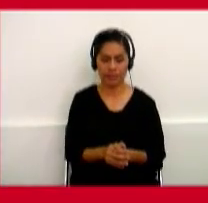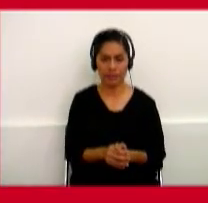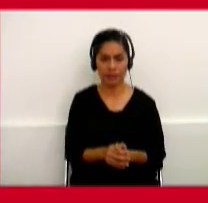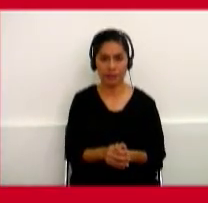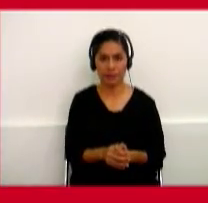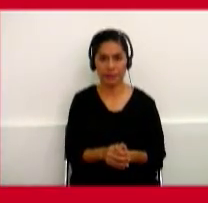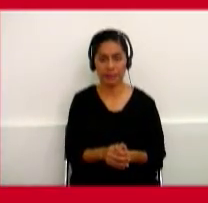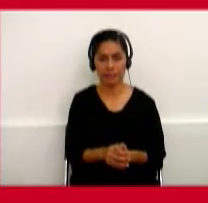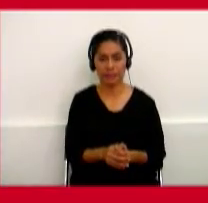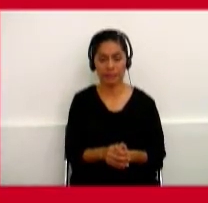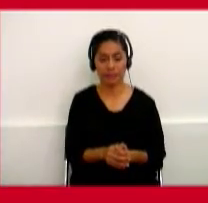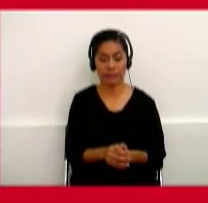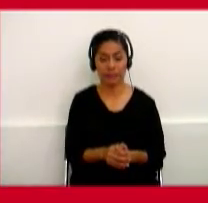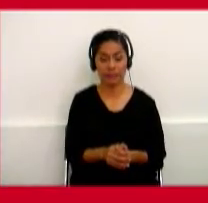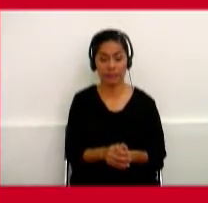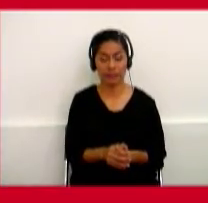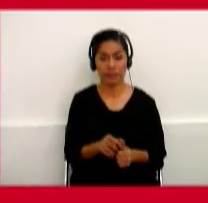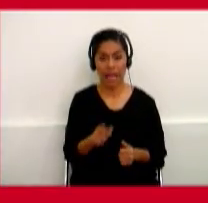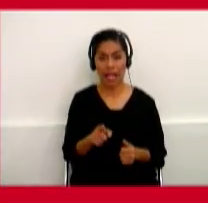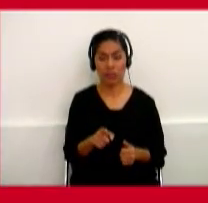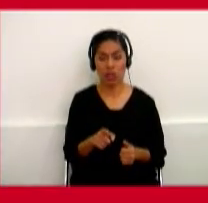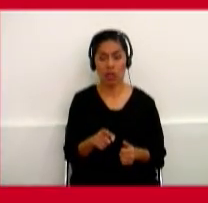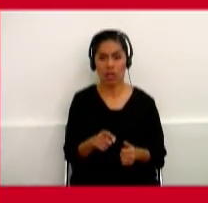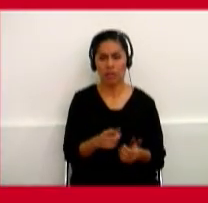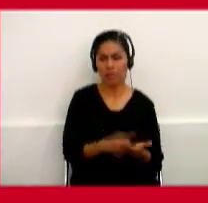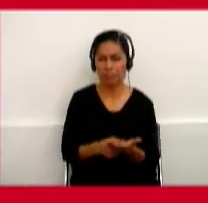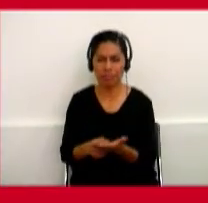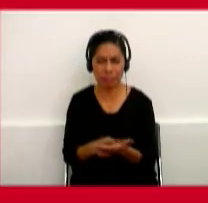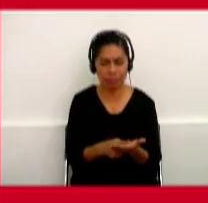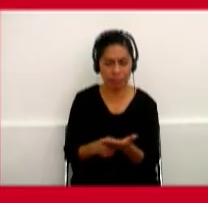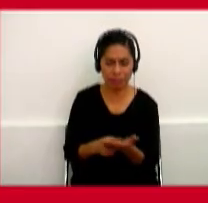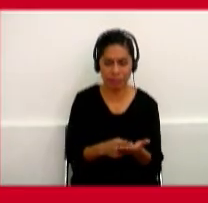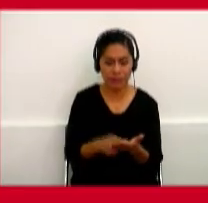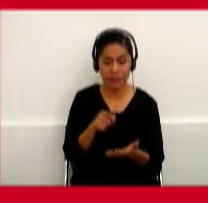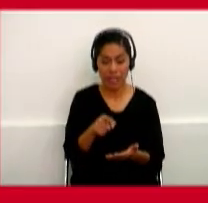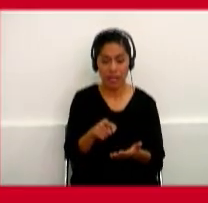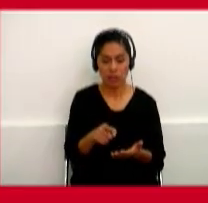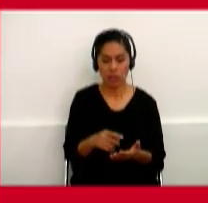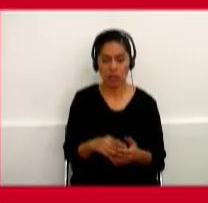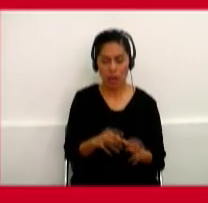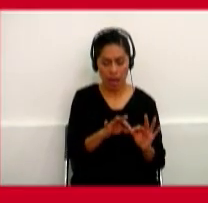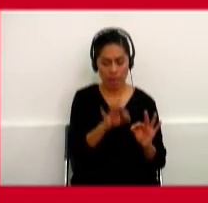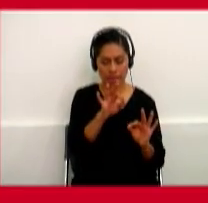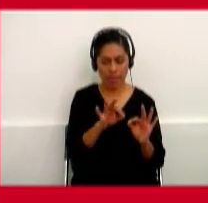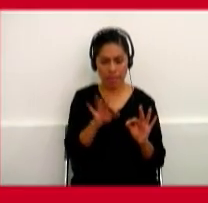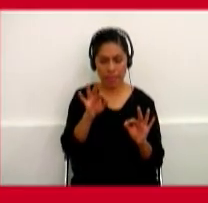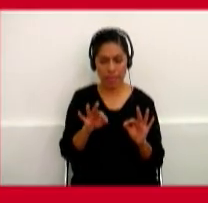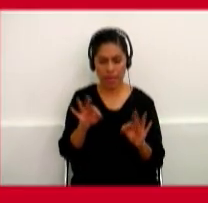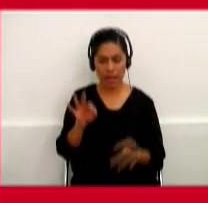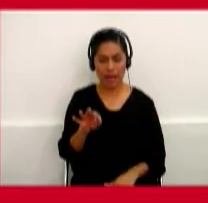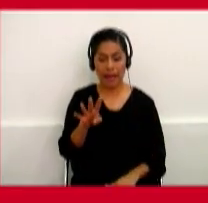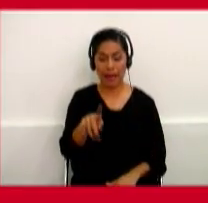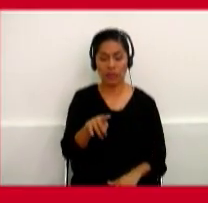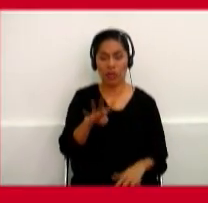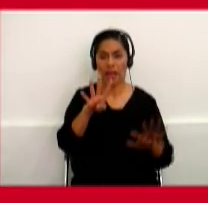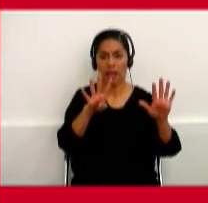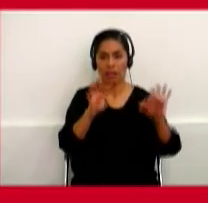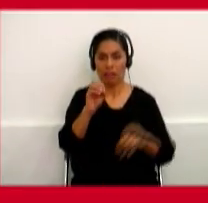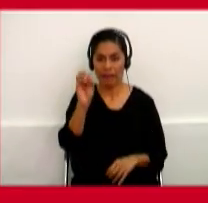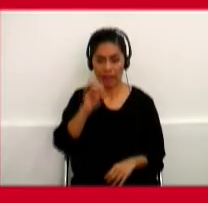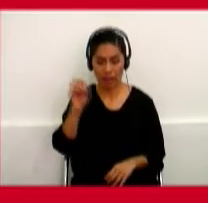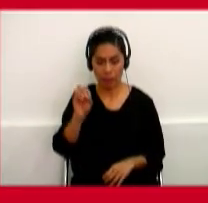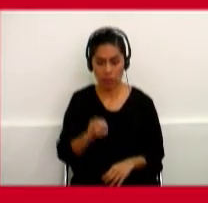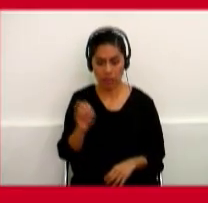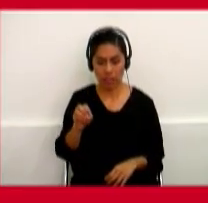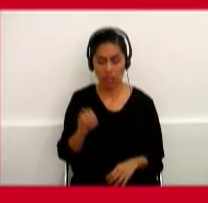Bueno, y dentro de la discusión de resultados, las métricas de performance son mayores al 90% en el entrenamiento y